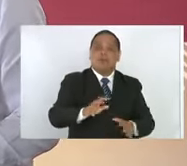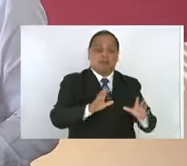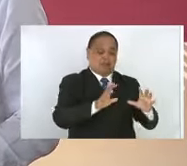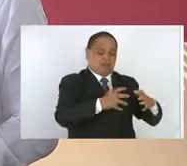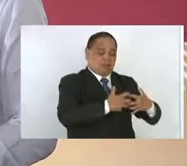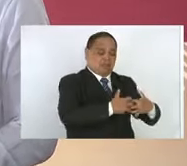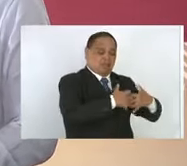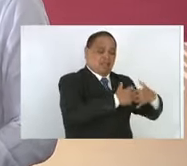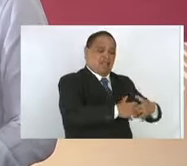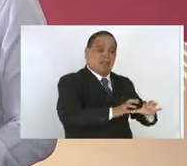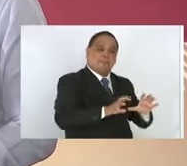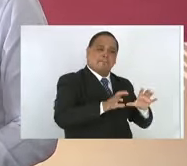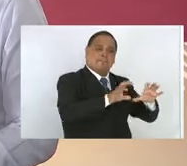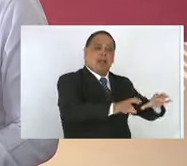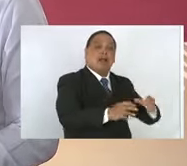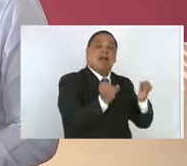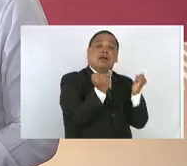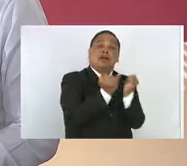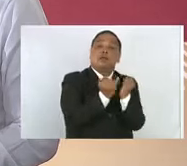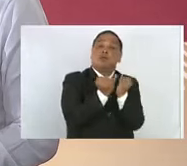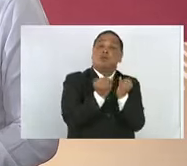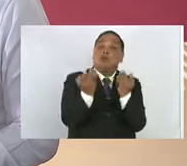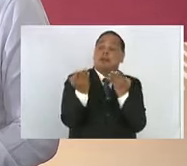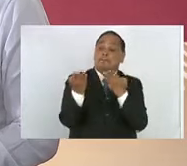los bancos que eran de la nación,